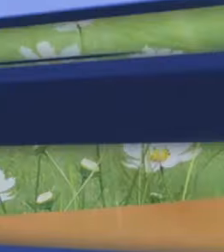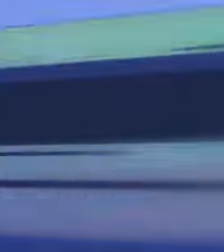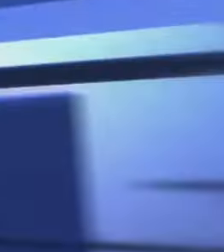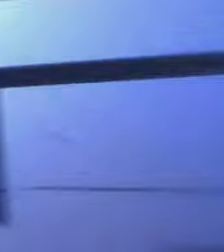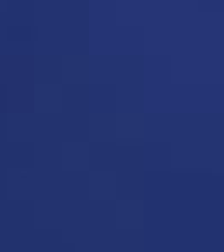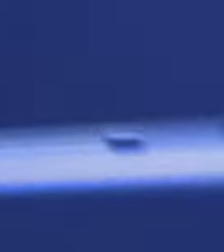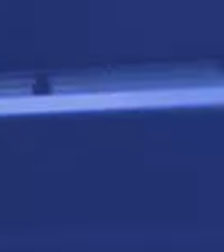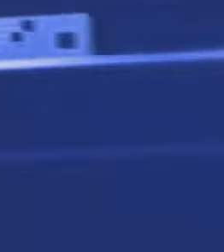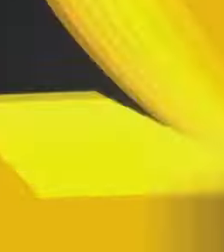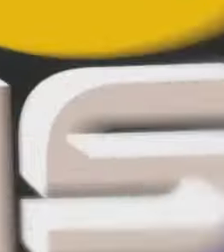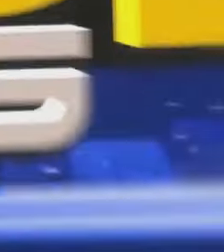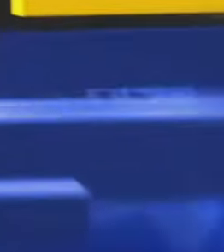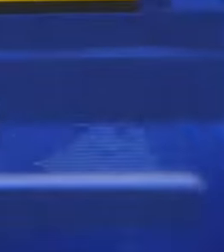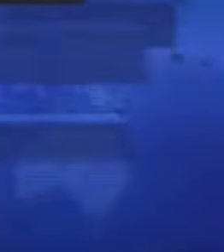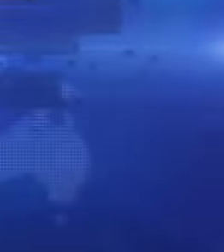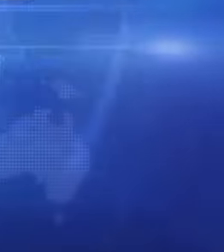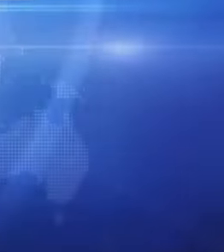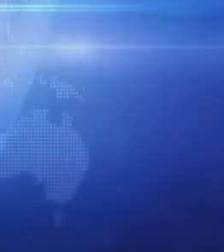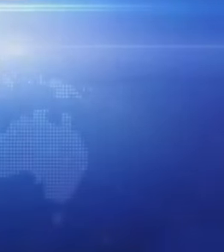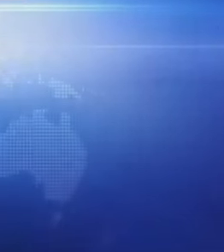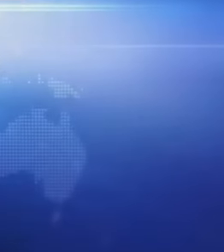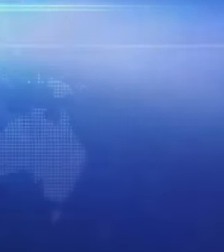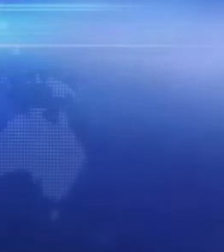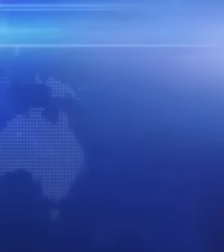Enlace Noticias, lo que usted quiere ver.